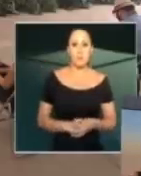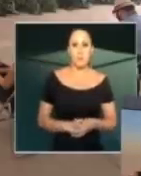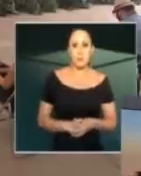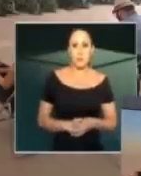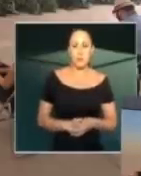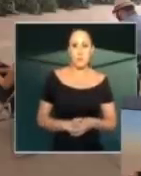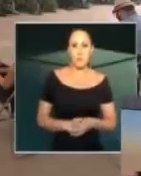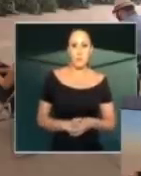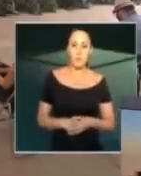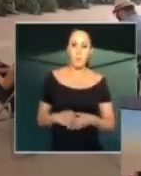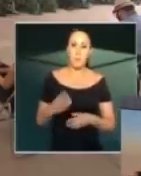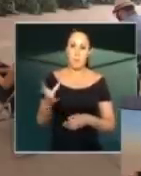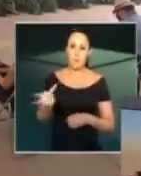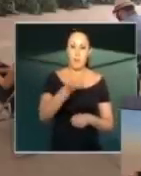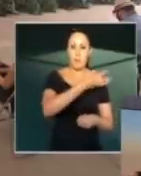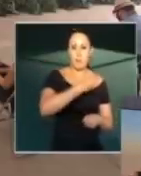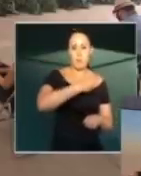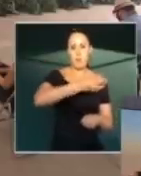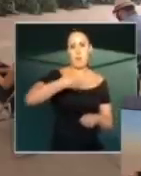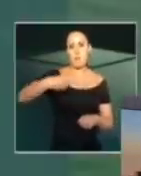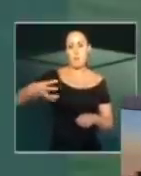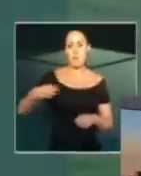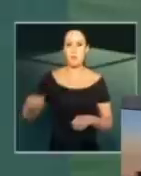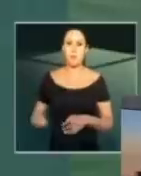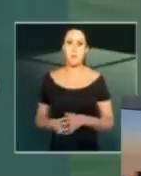Y la pandemia